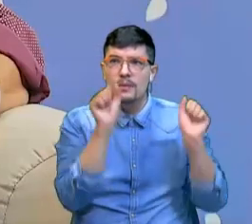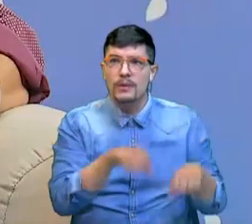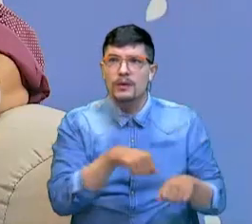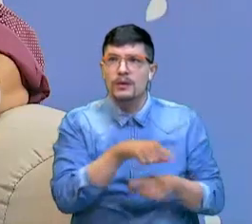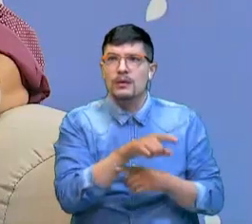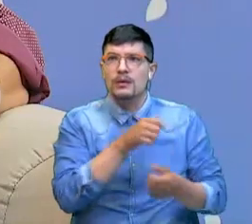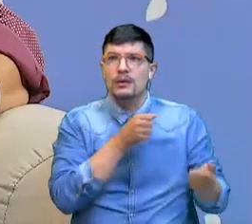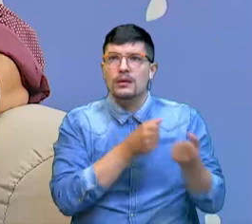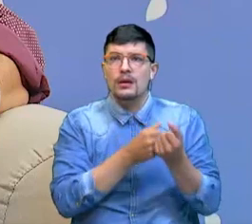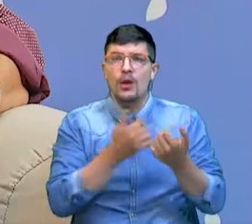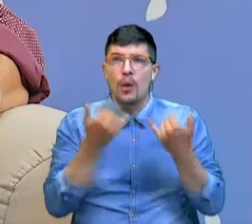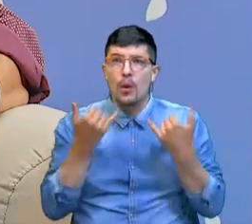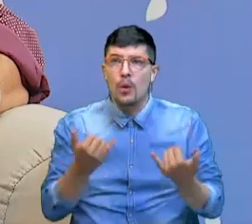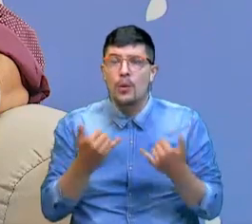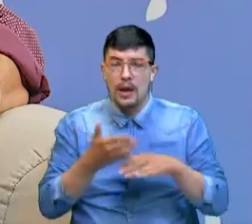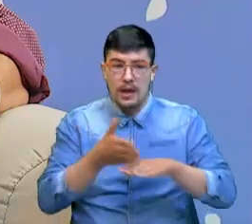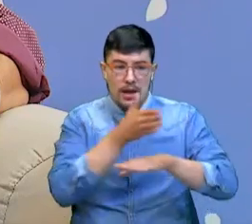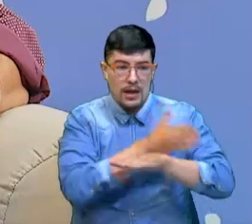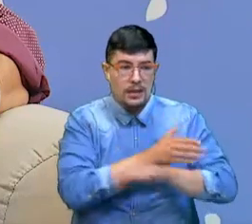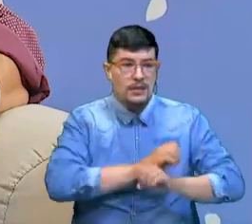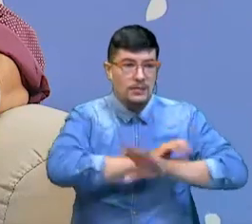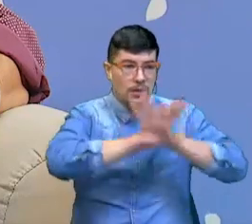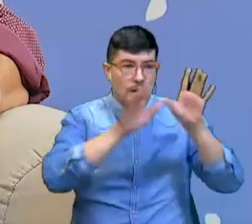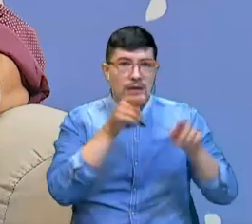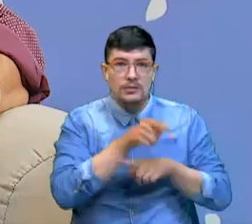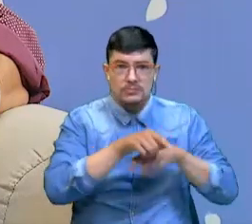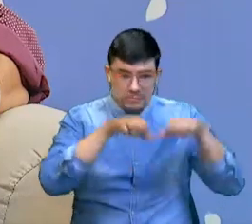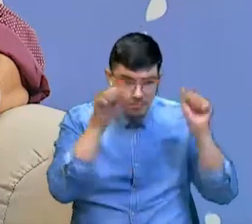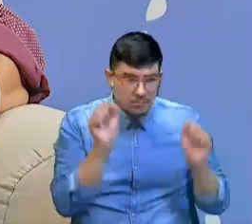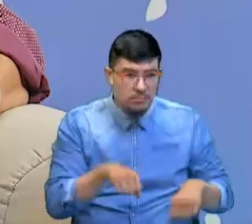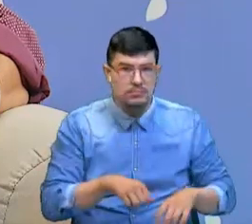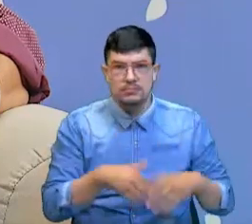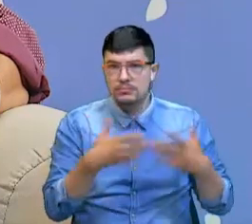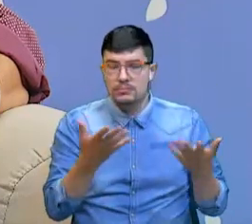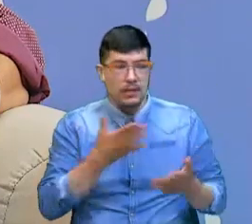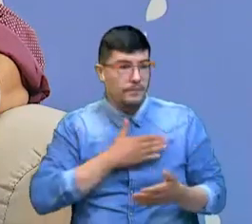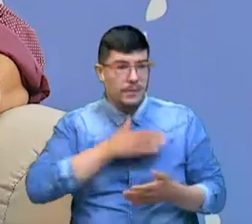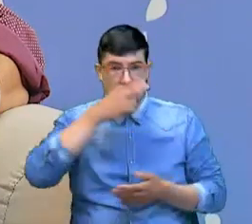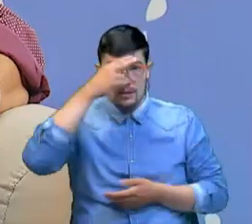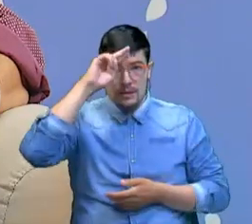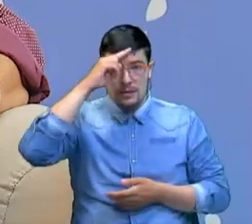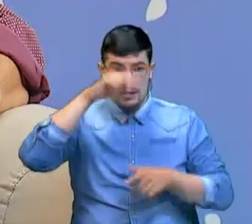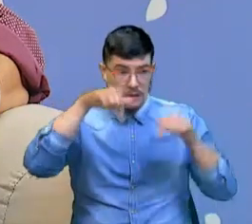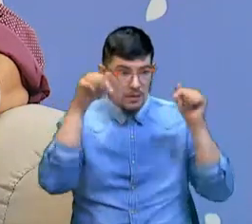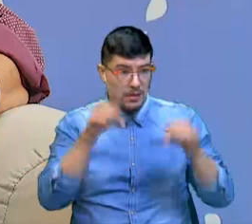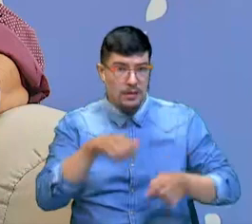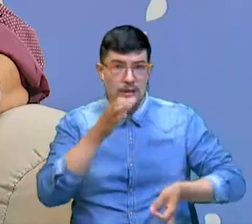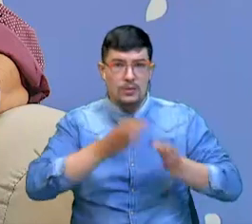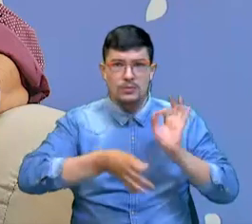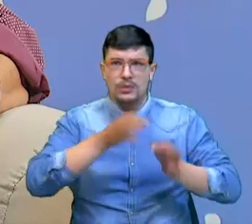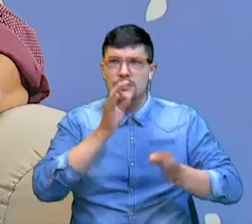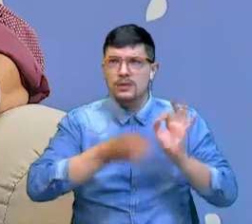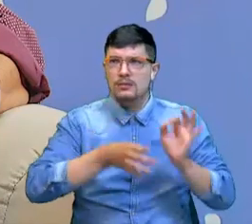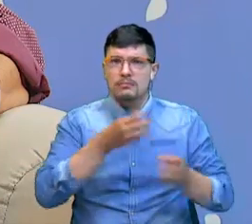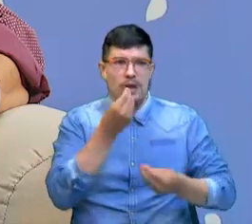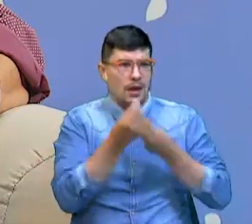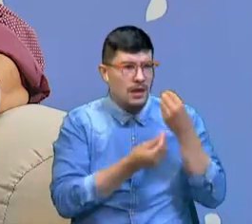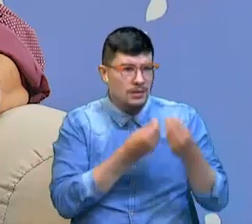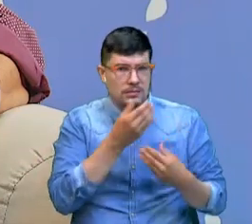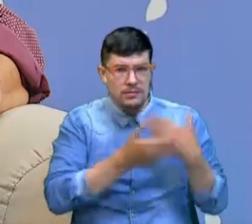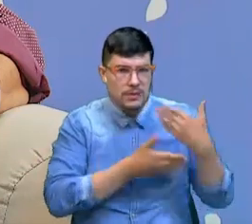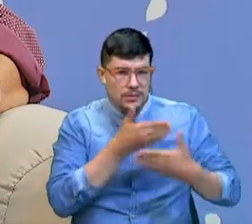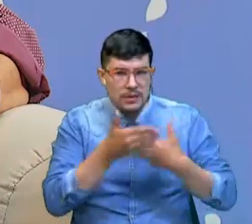favor. En el día de hoy, esta mañana, la fallaron a favor. Desde mi interpretación, el tribunal en